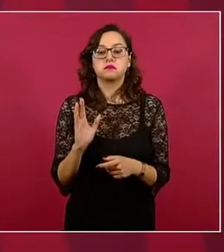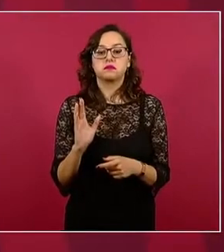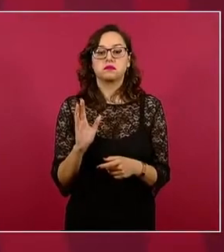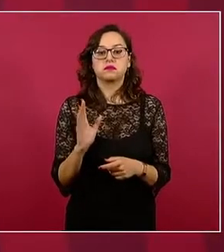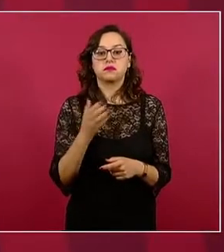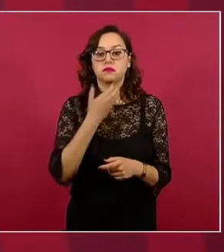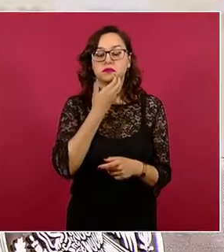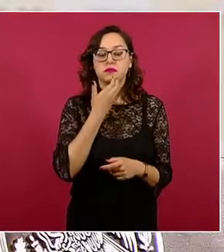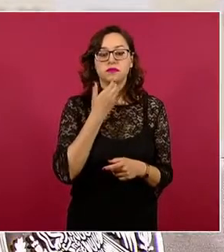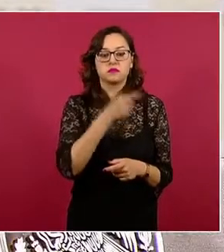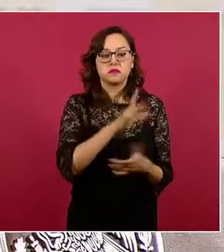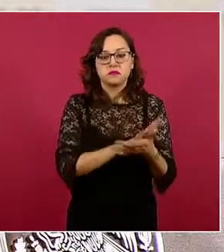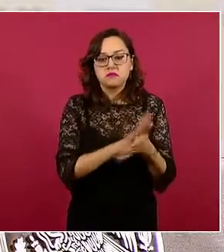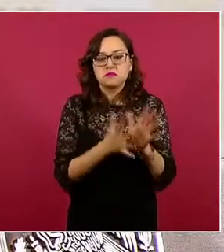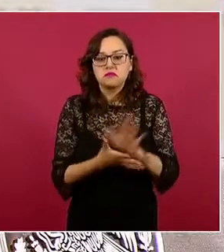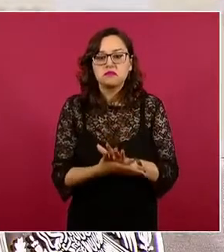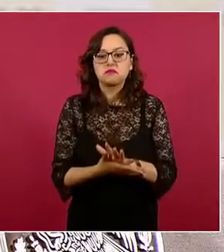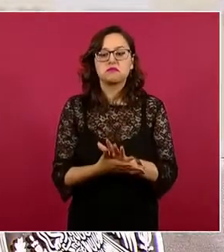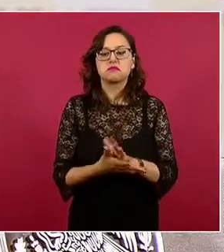una palanca